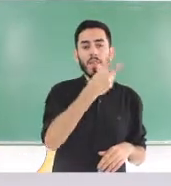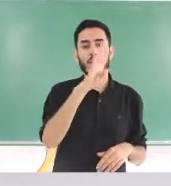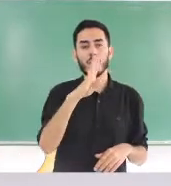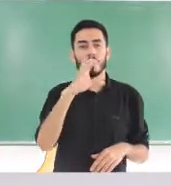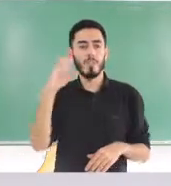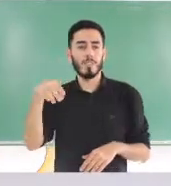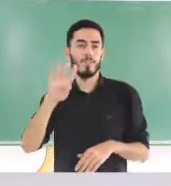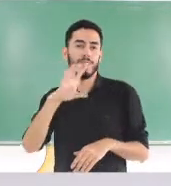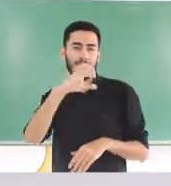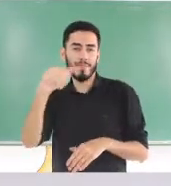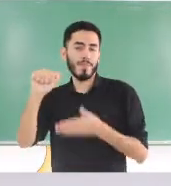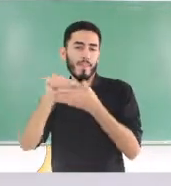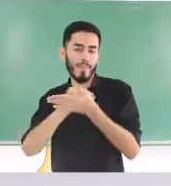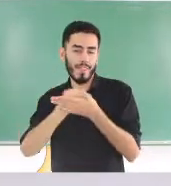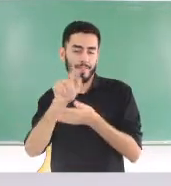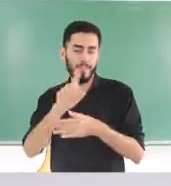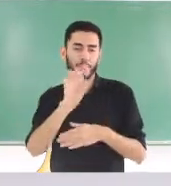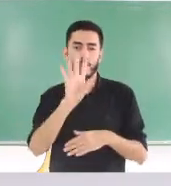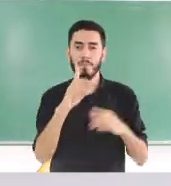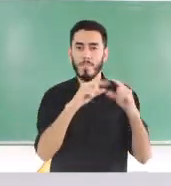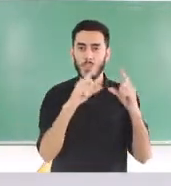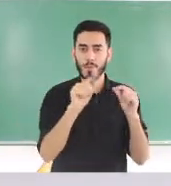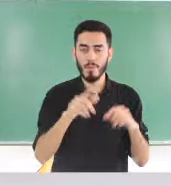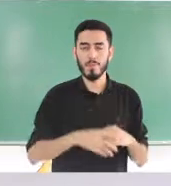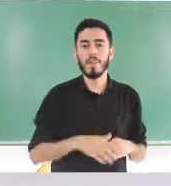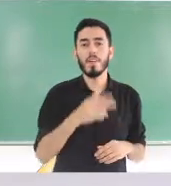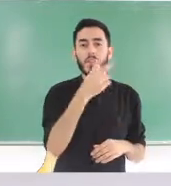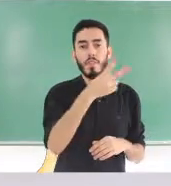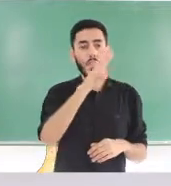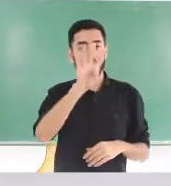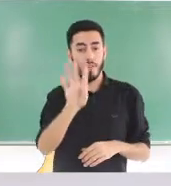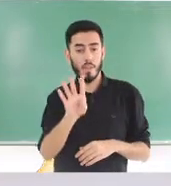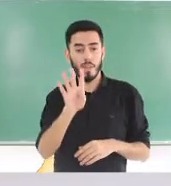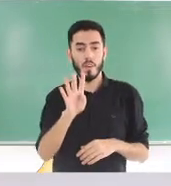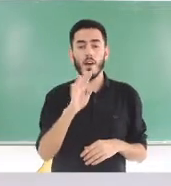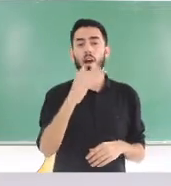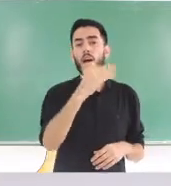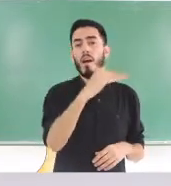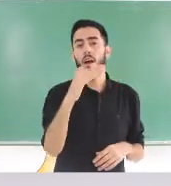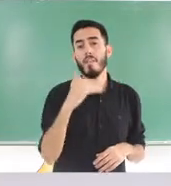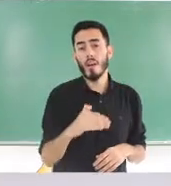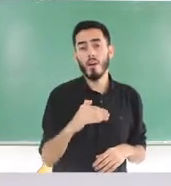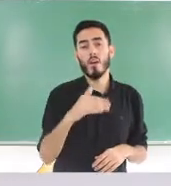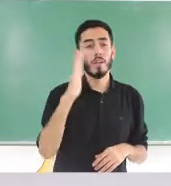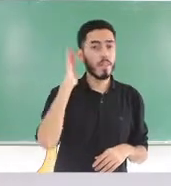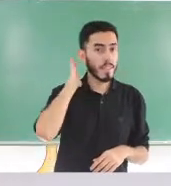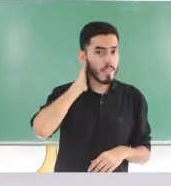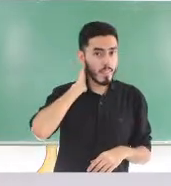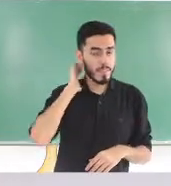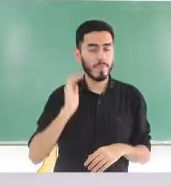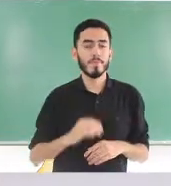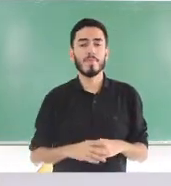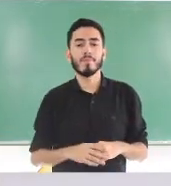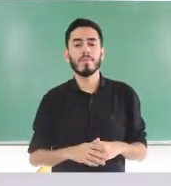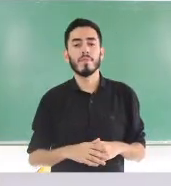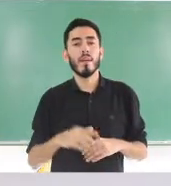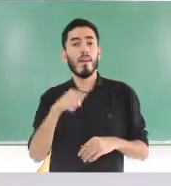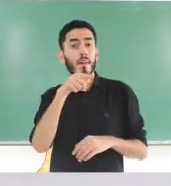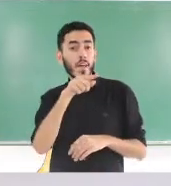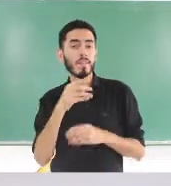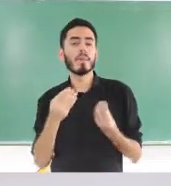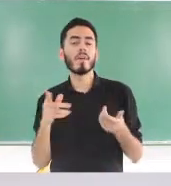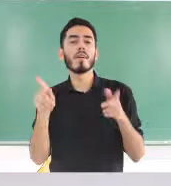sobre 16, que es ED, el segmento ED. Este es igual,